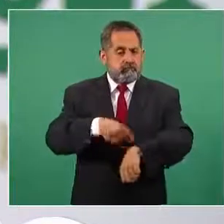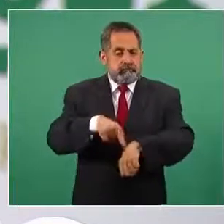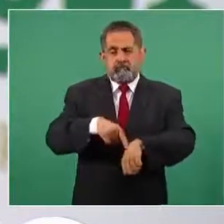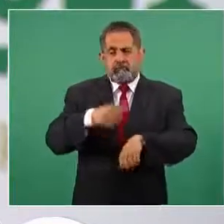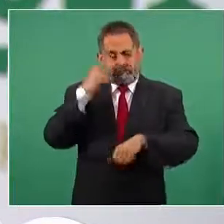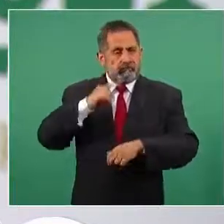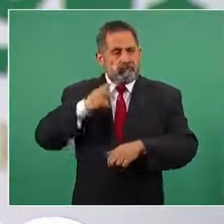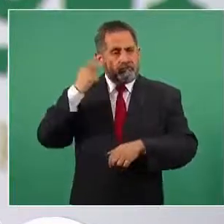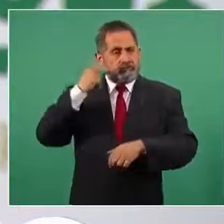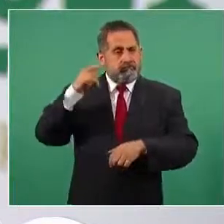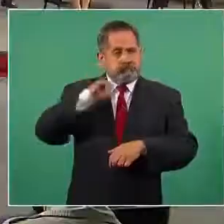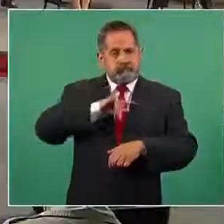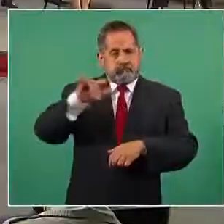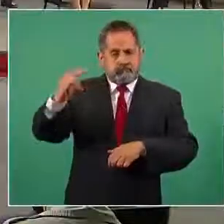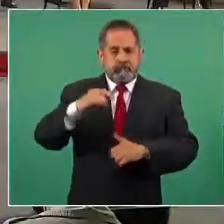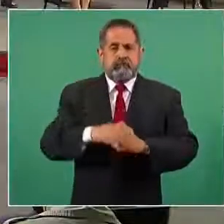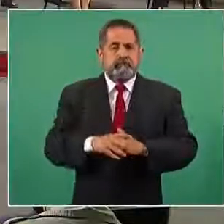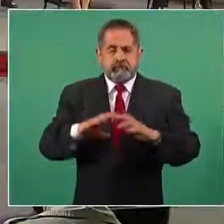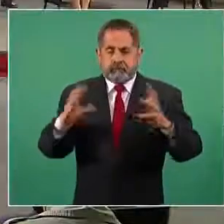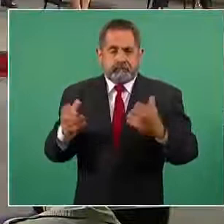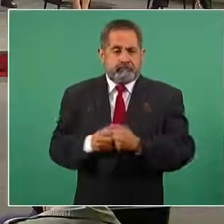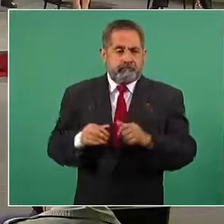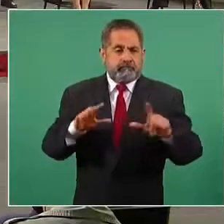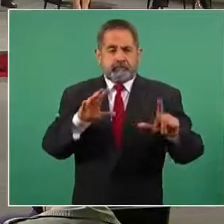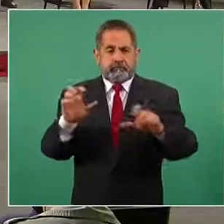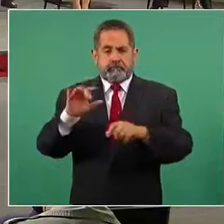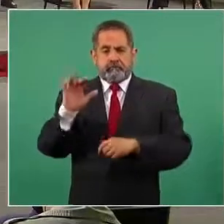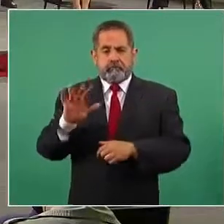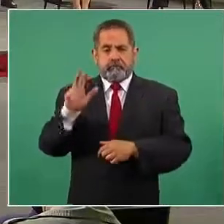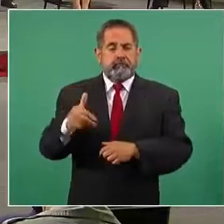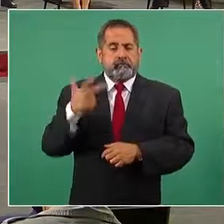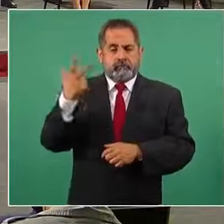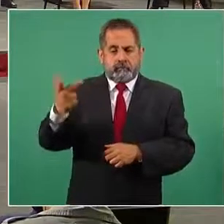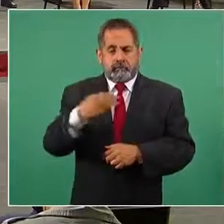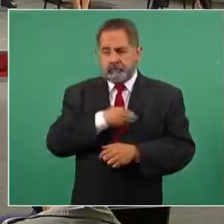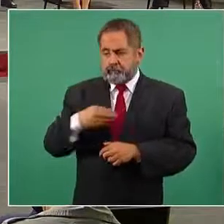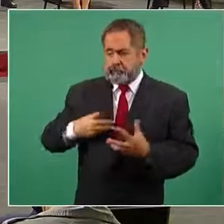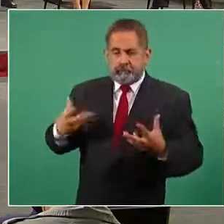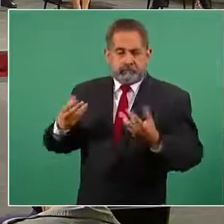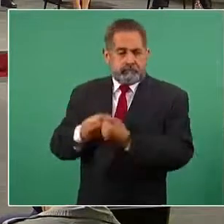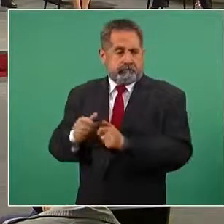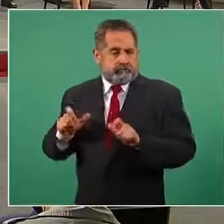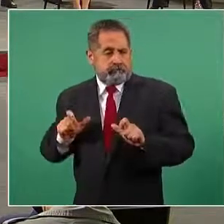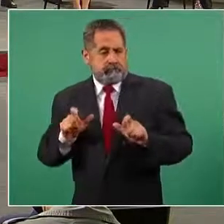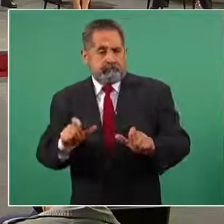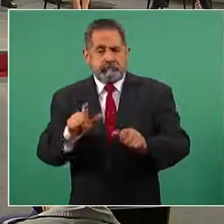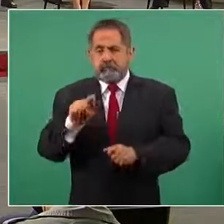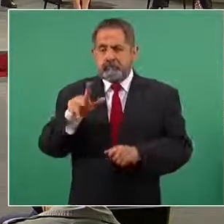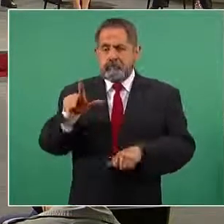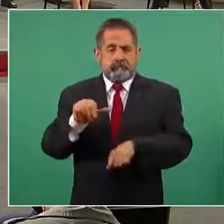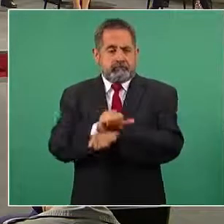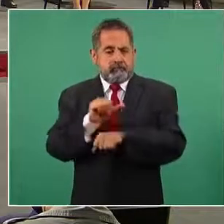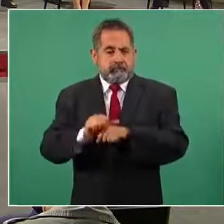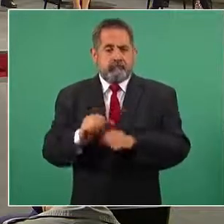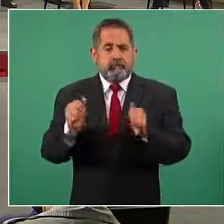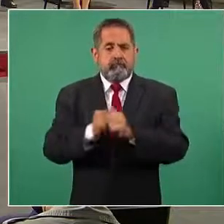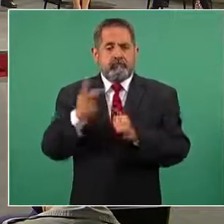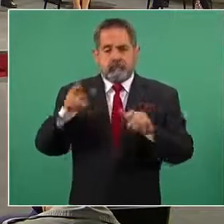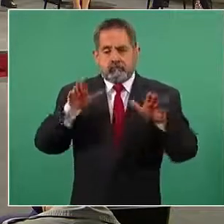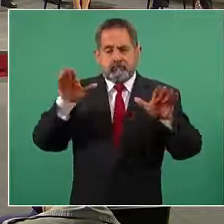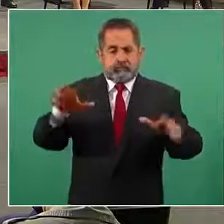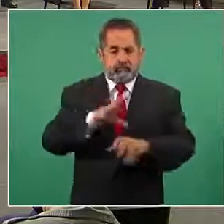el traslado y la seguridad fueron 758 elementos, 75 vehículos y 2 aeronaves. Es